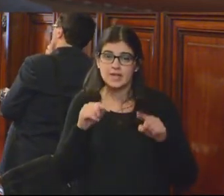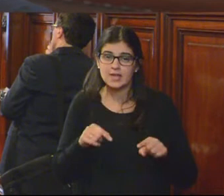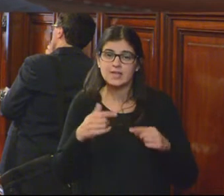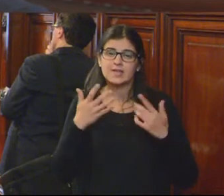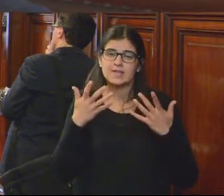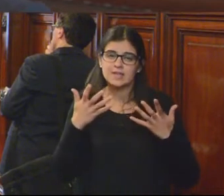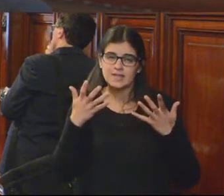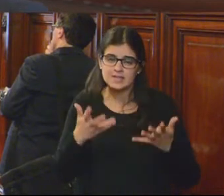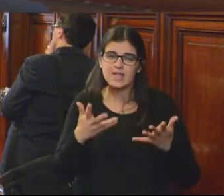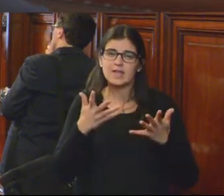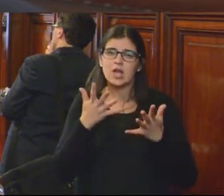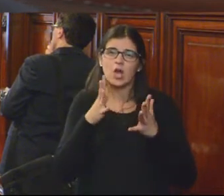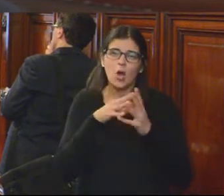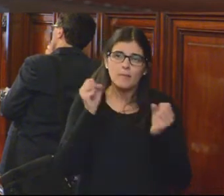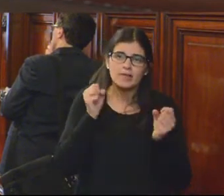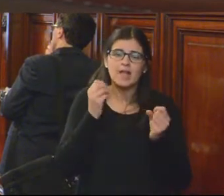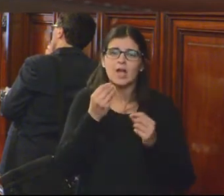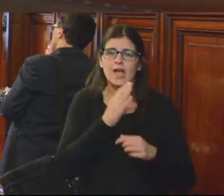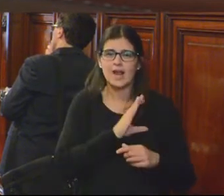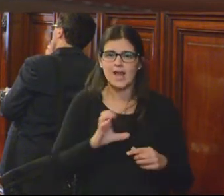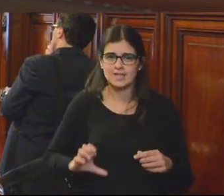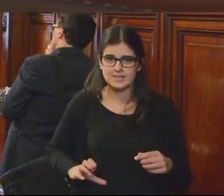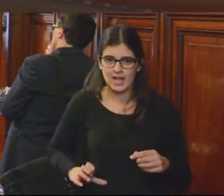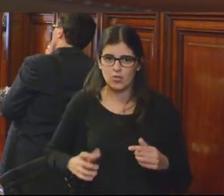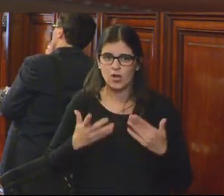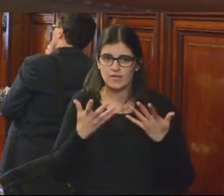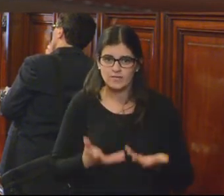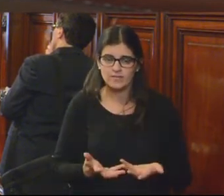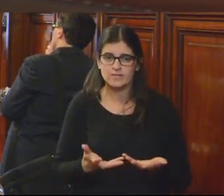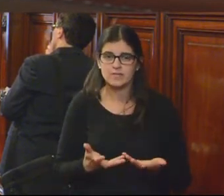quisiera comprender la perspectiva del Estado como